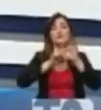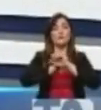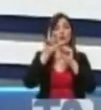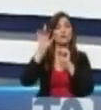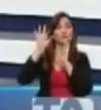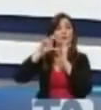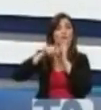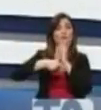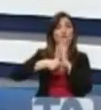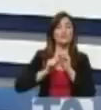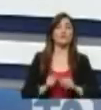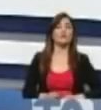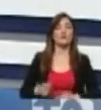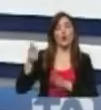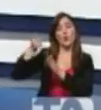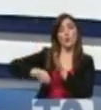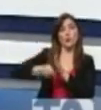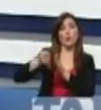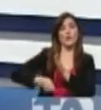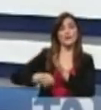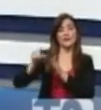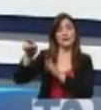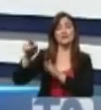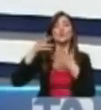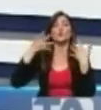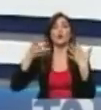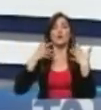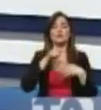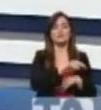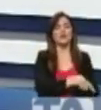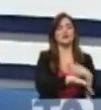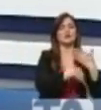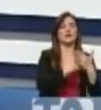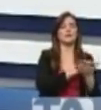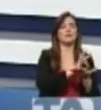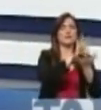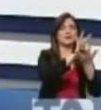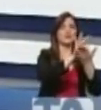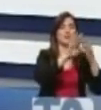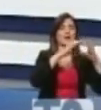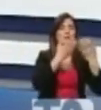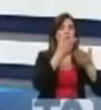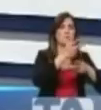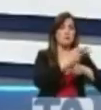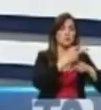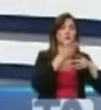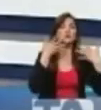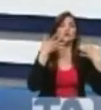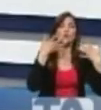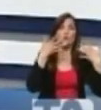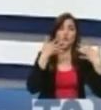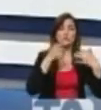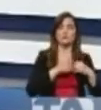7:39 y la jueza de garantías penales Gladys Martínez negó el recurso de medidas cautelares que interpusieron las cámaras de la producción de Guayaquil